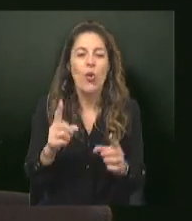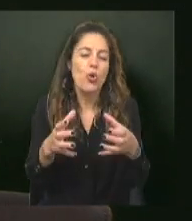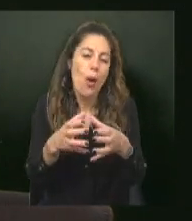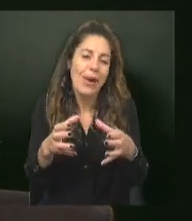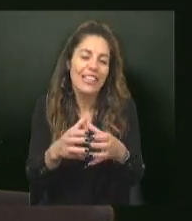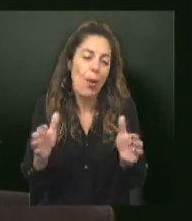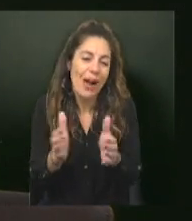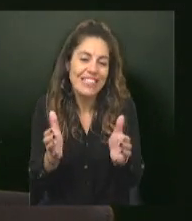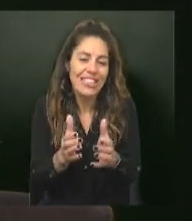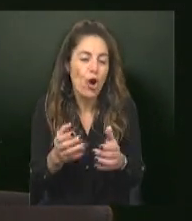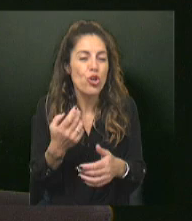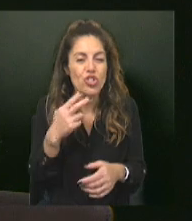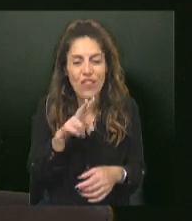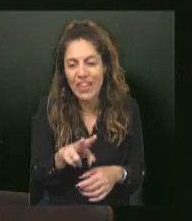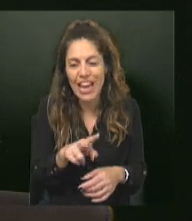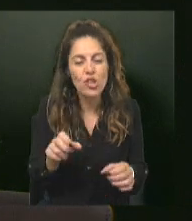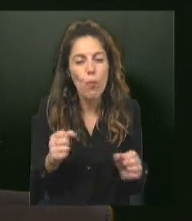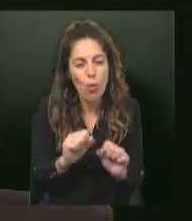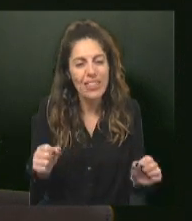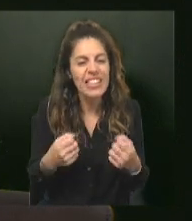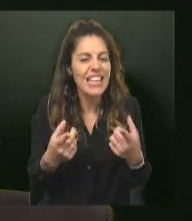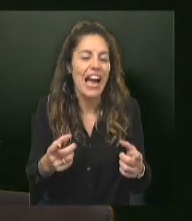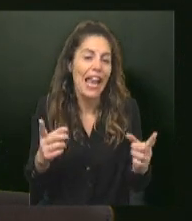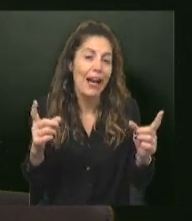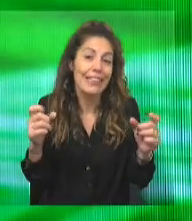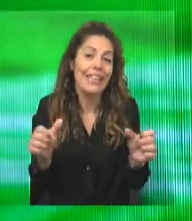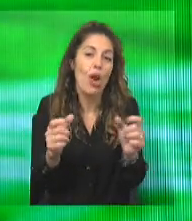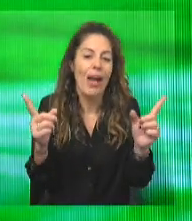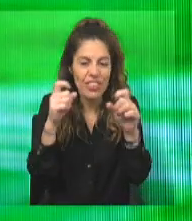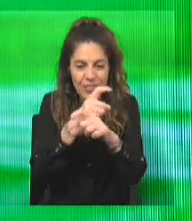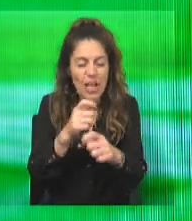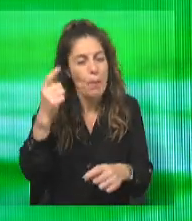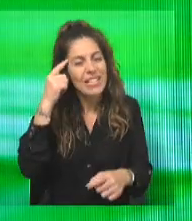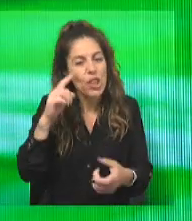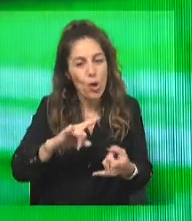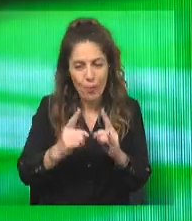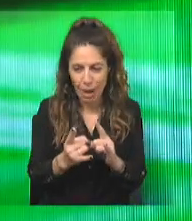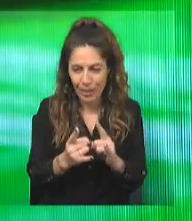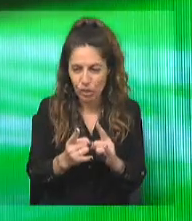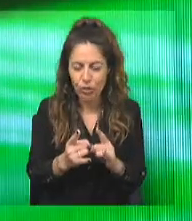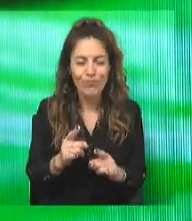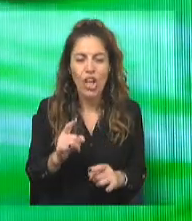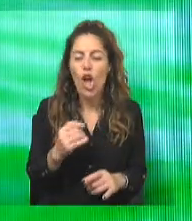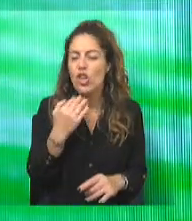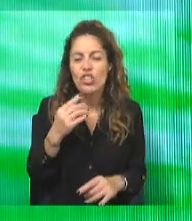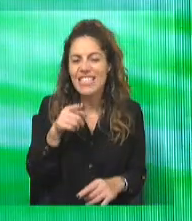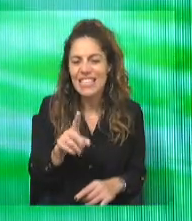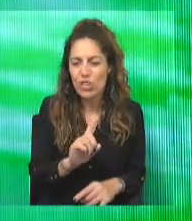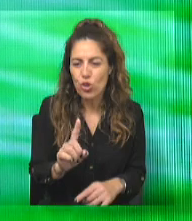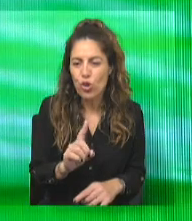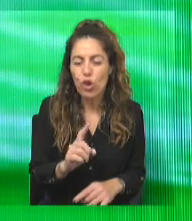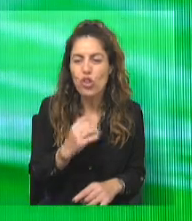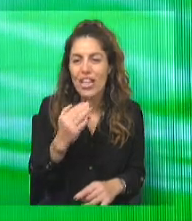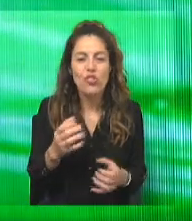los más chicos eso puede llegar a complicar pensando en parlamento no no no no no sé si es eso nosotros el